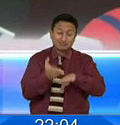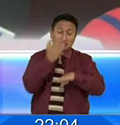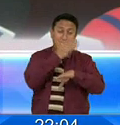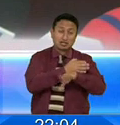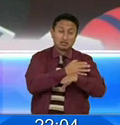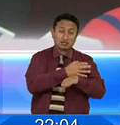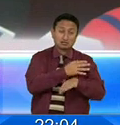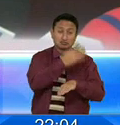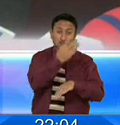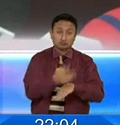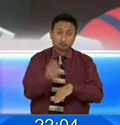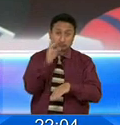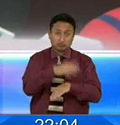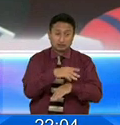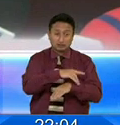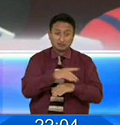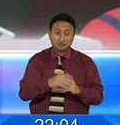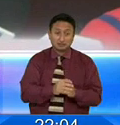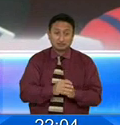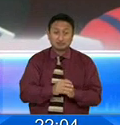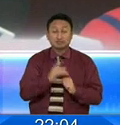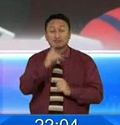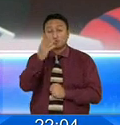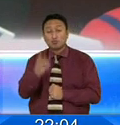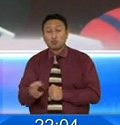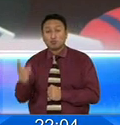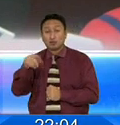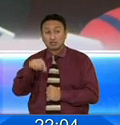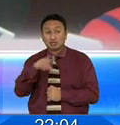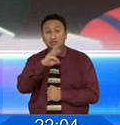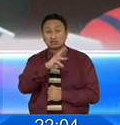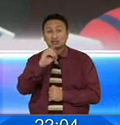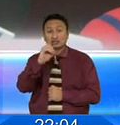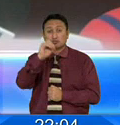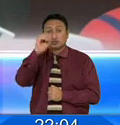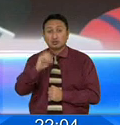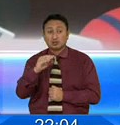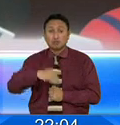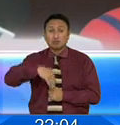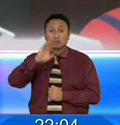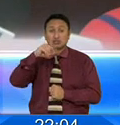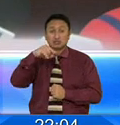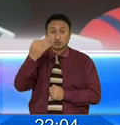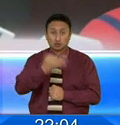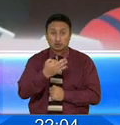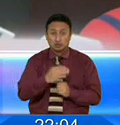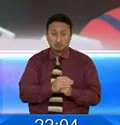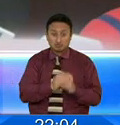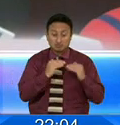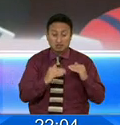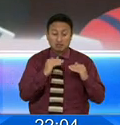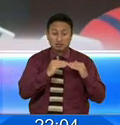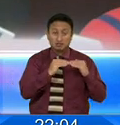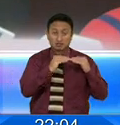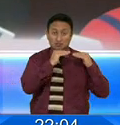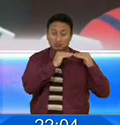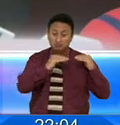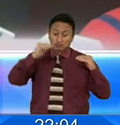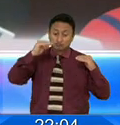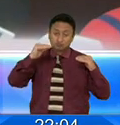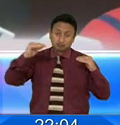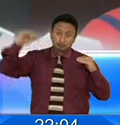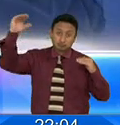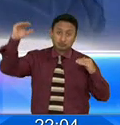inglesa. Y la variante inglesa a su vez tenía el 60% más que la variante original. Entonces, miren la gravedad del